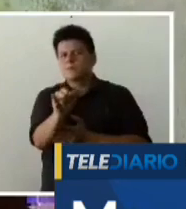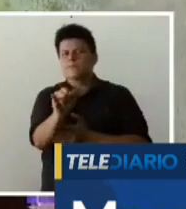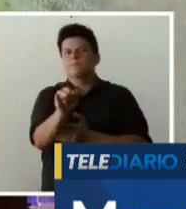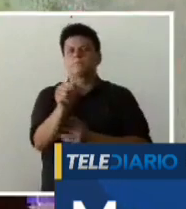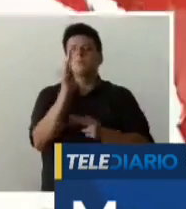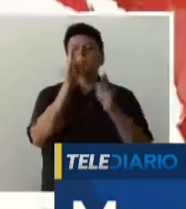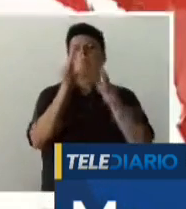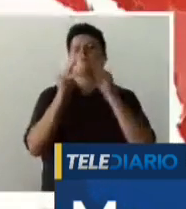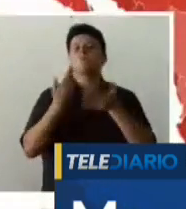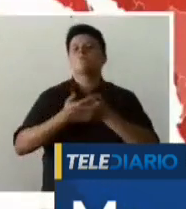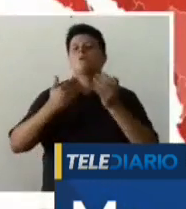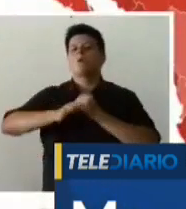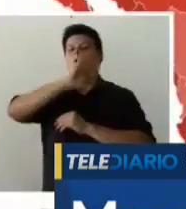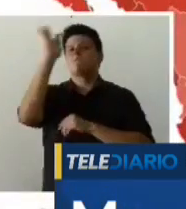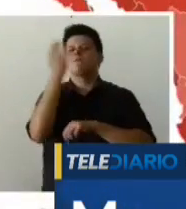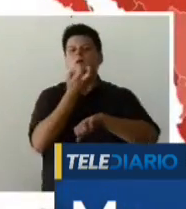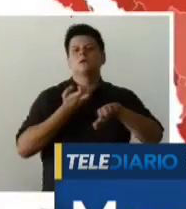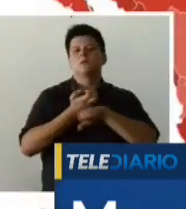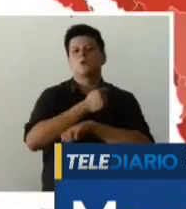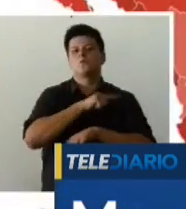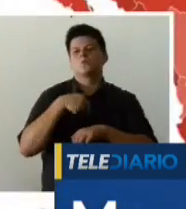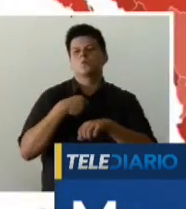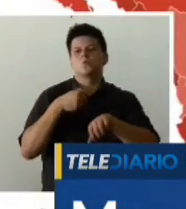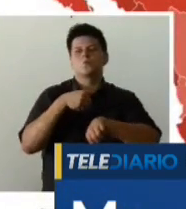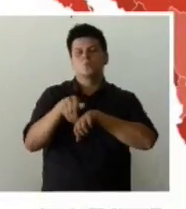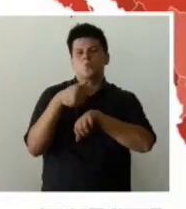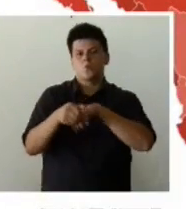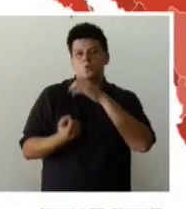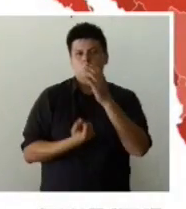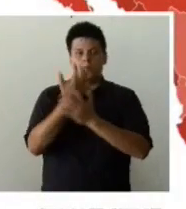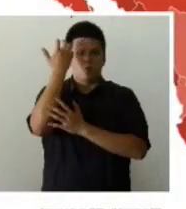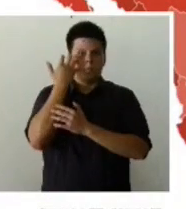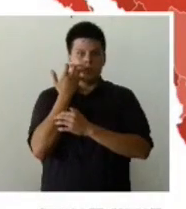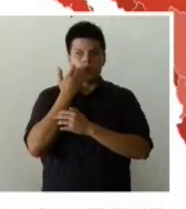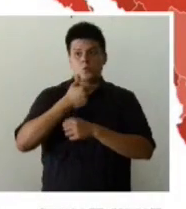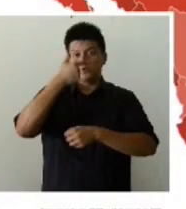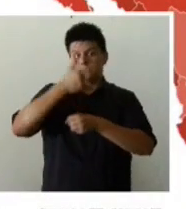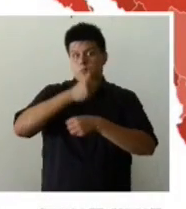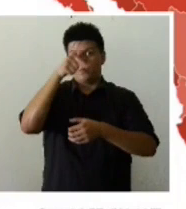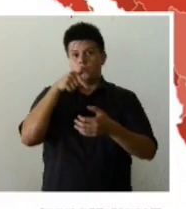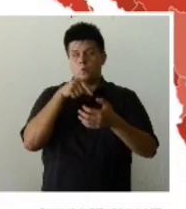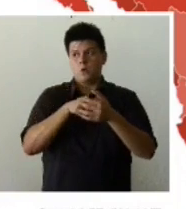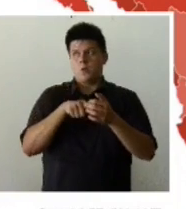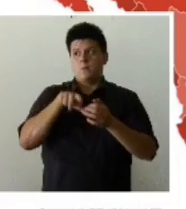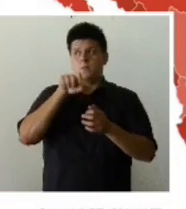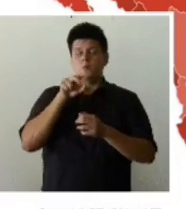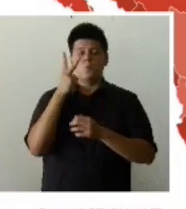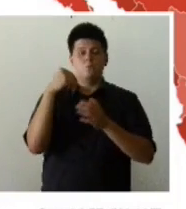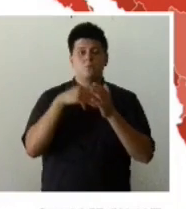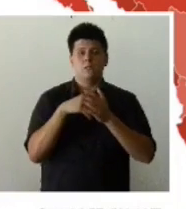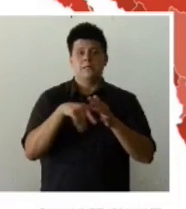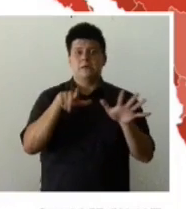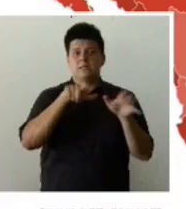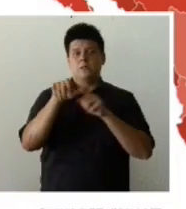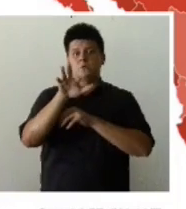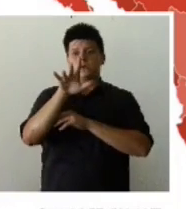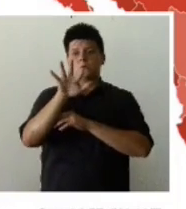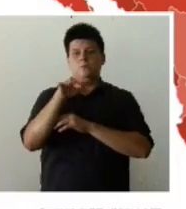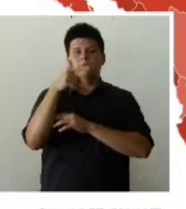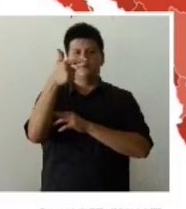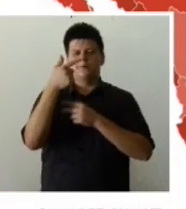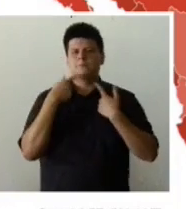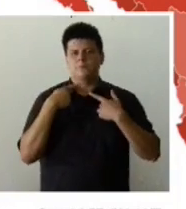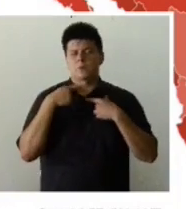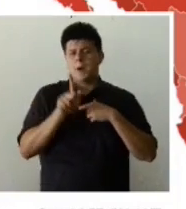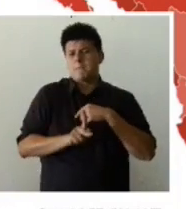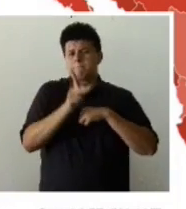Estas son las cifras oficiales. Nuevo León ocupa el séptimo lugar con 22.577 pacientes con esta enfermedad y las